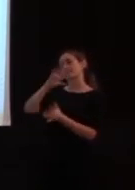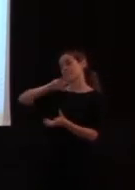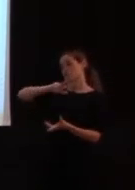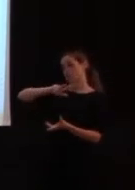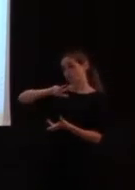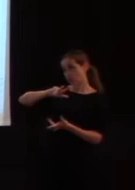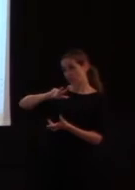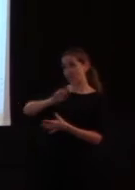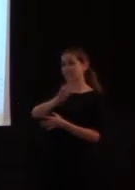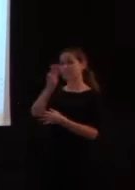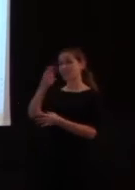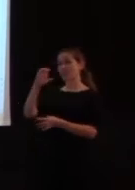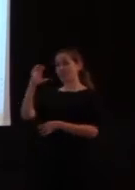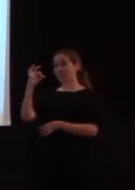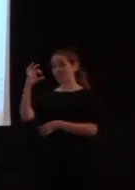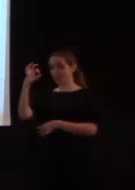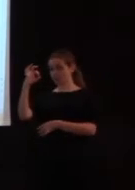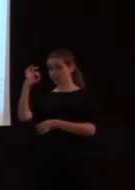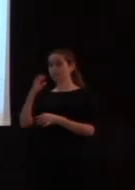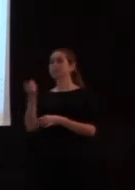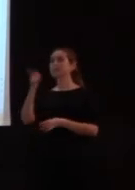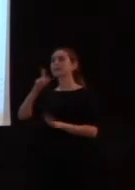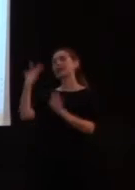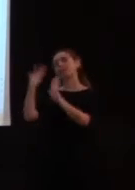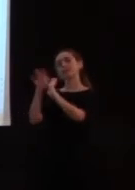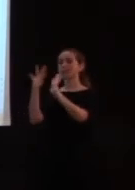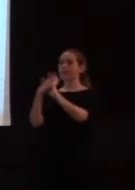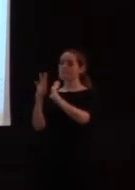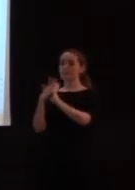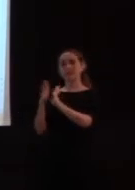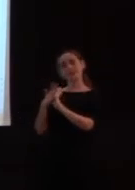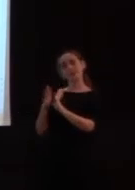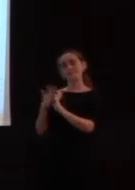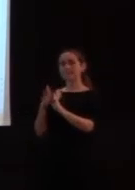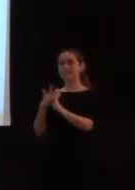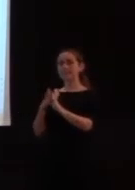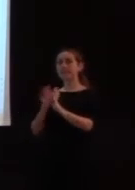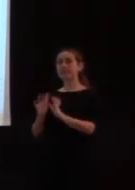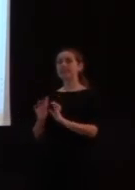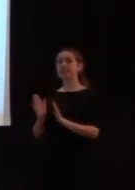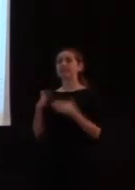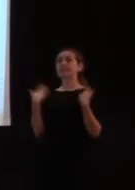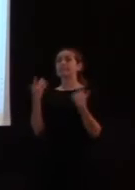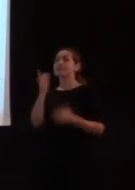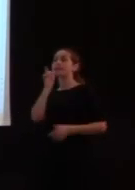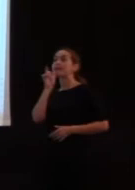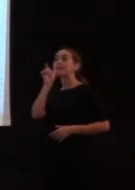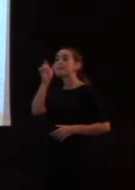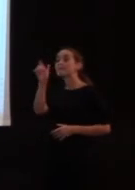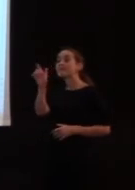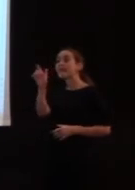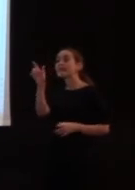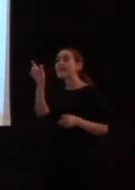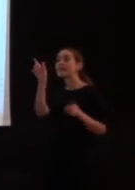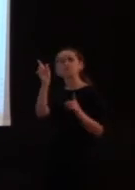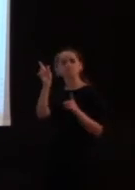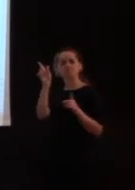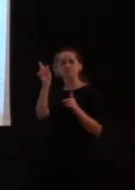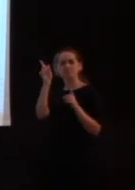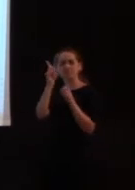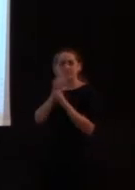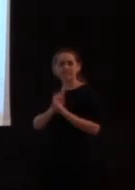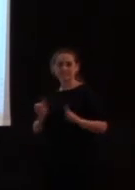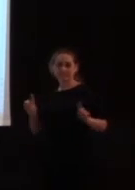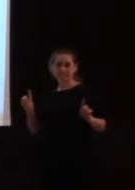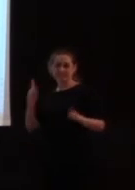de la ESO, también está explicando, pam, explica, y le aparece la palabra discrepar.